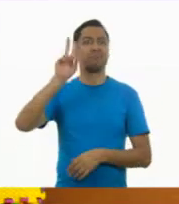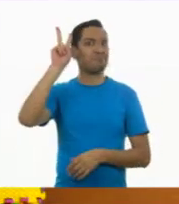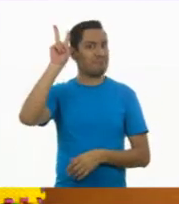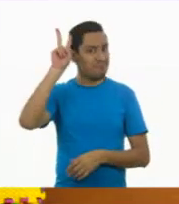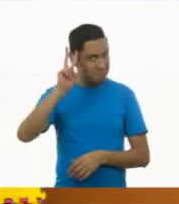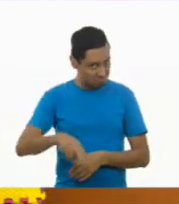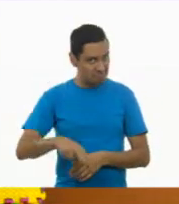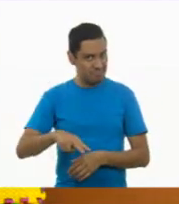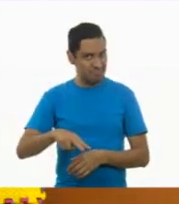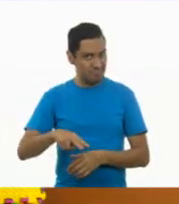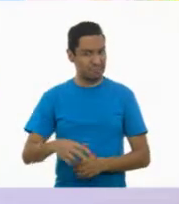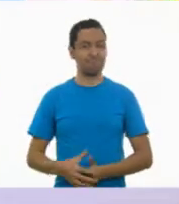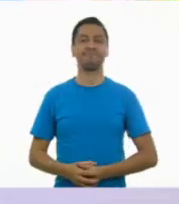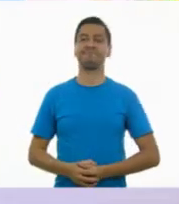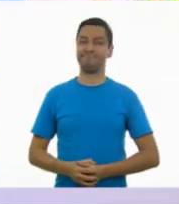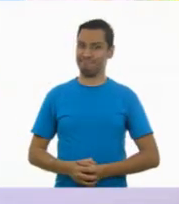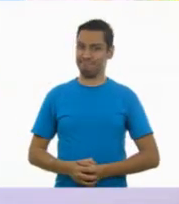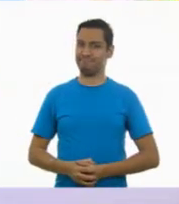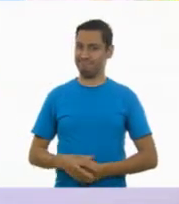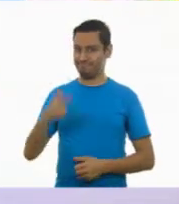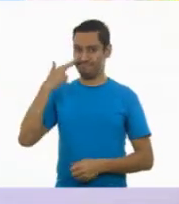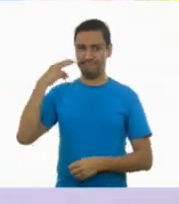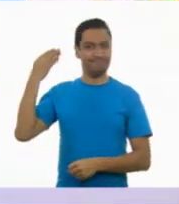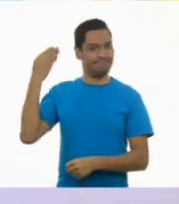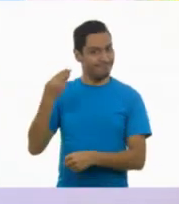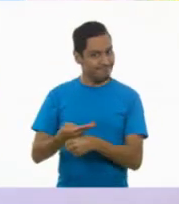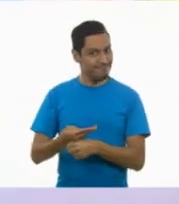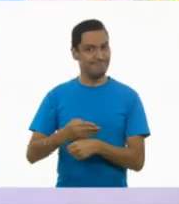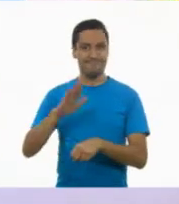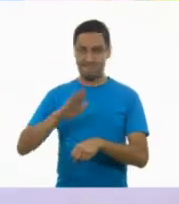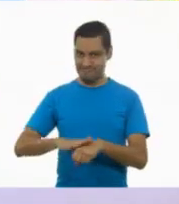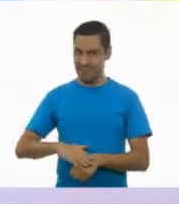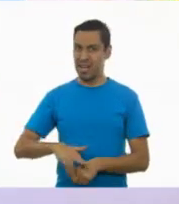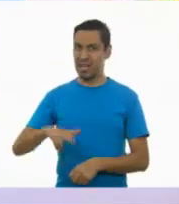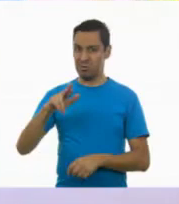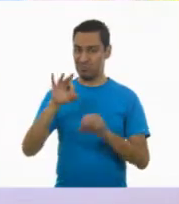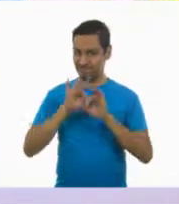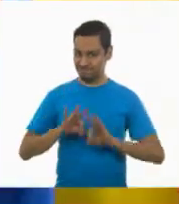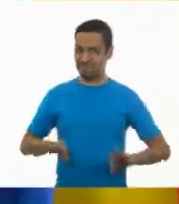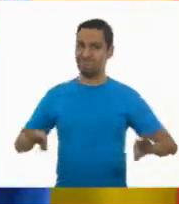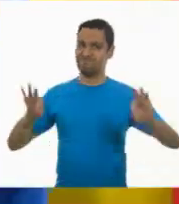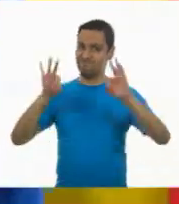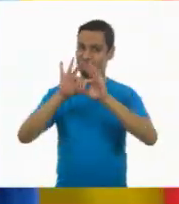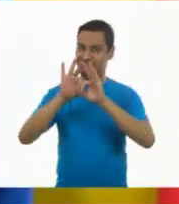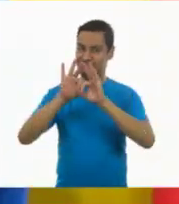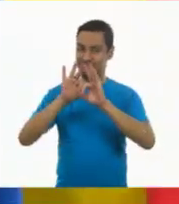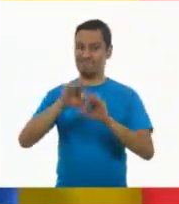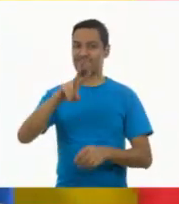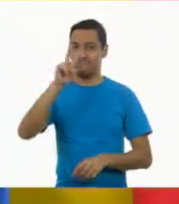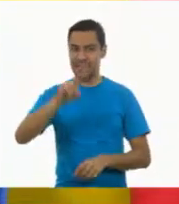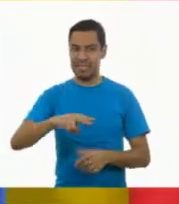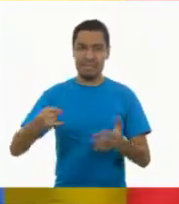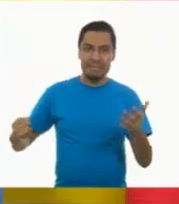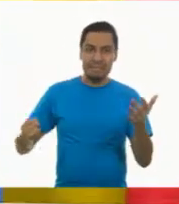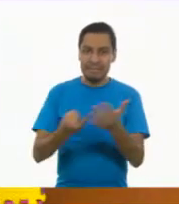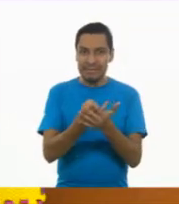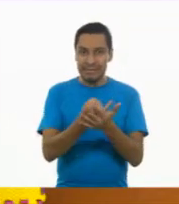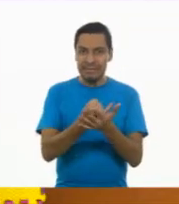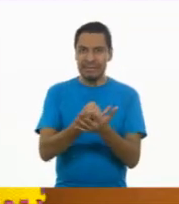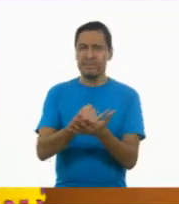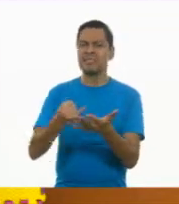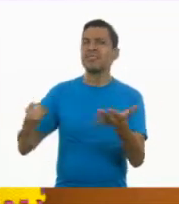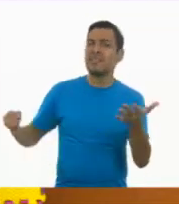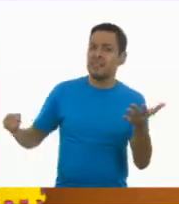Sí, esa es una responsabilidad aún mayor. Así es. Ese tipo de decisiones se les